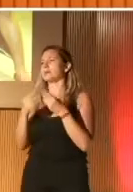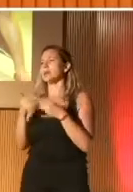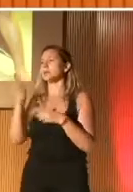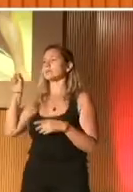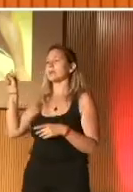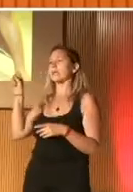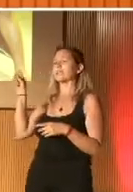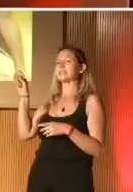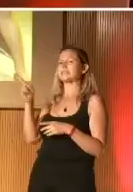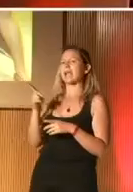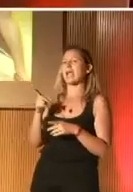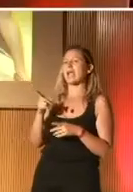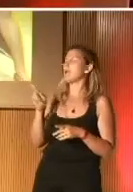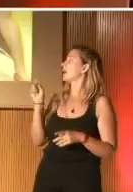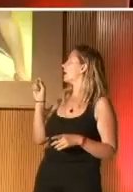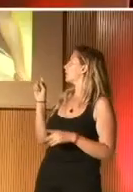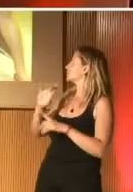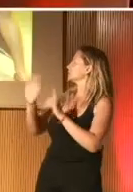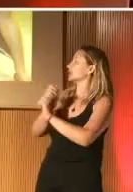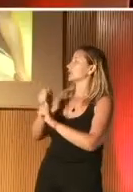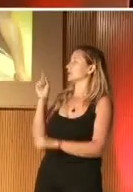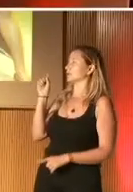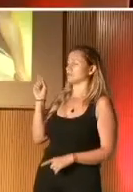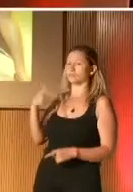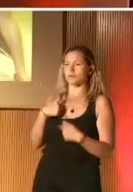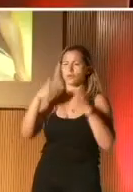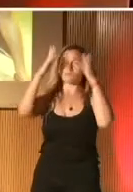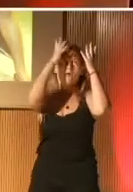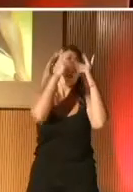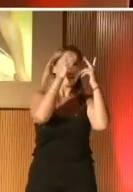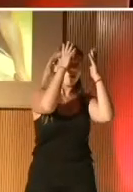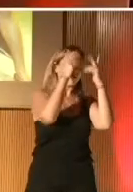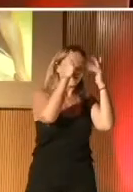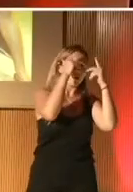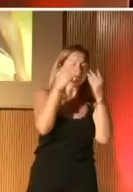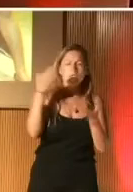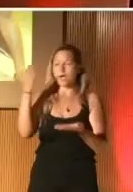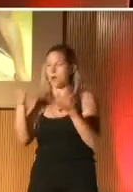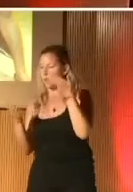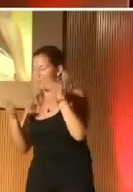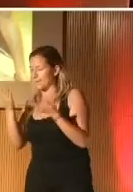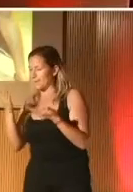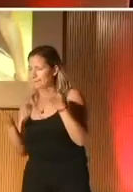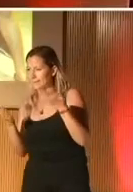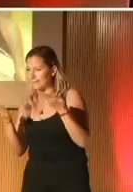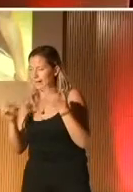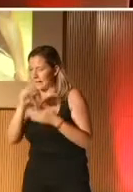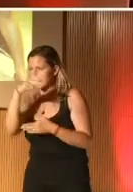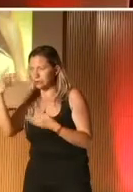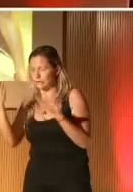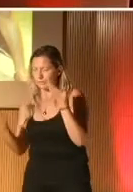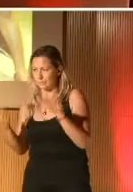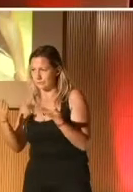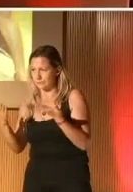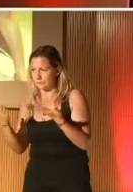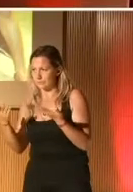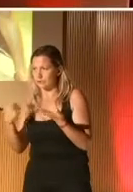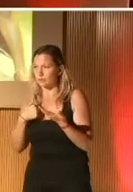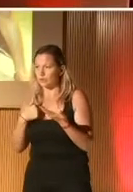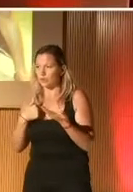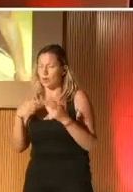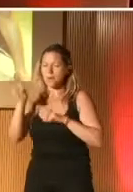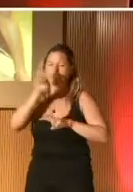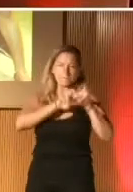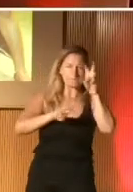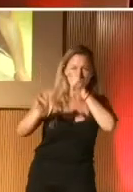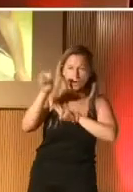Guinness. Hombre, yo también hice mis cuentas, corroboré los resultados, por eso los estoy contando aquí. Y también hice mi búsqueda de